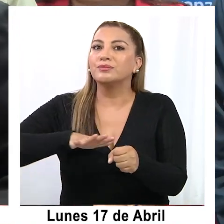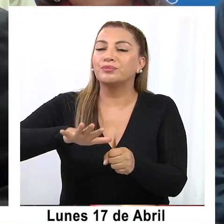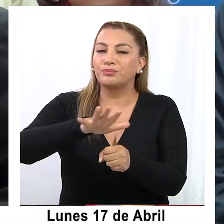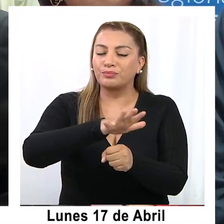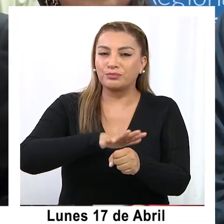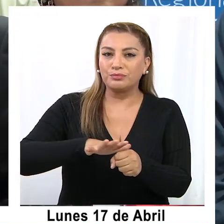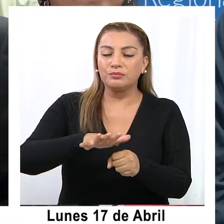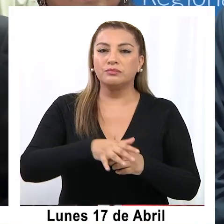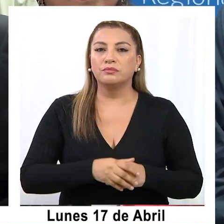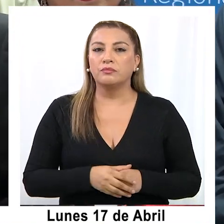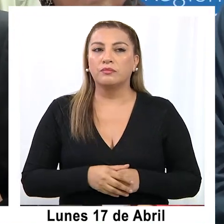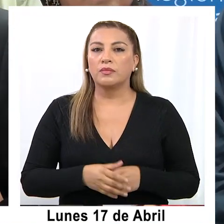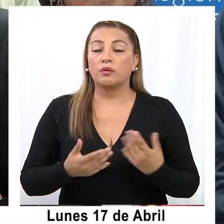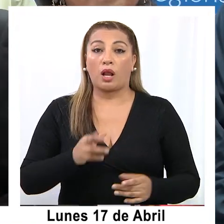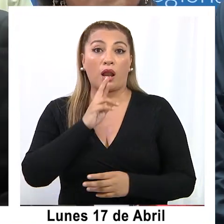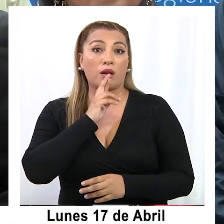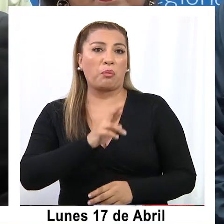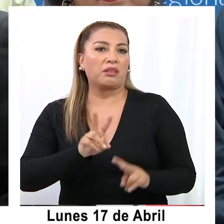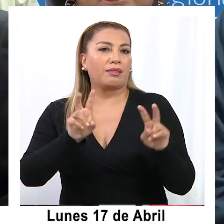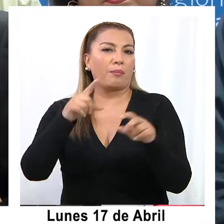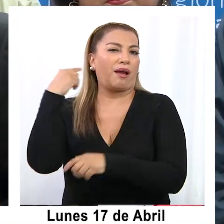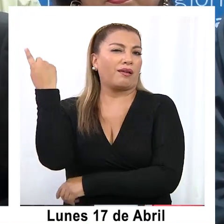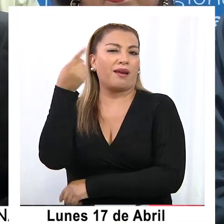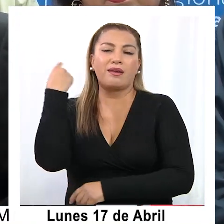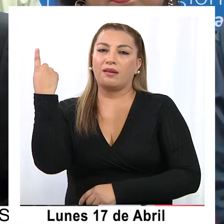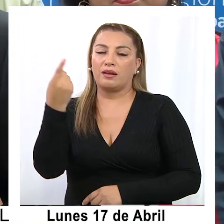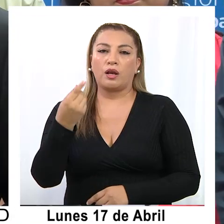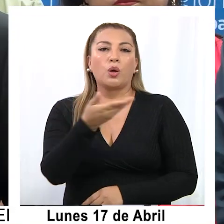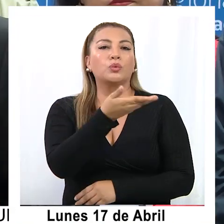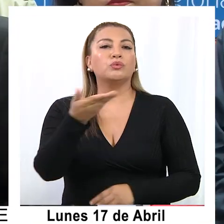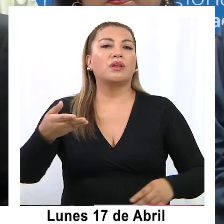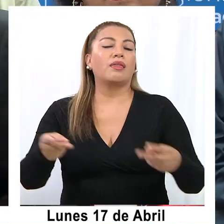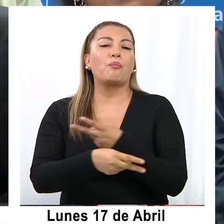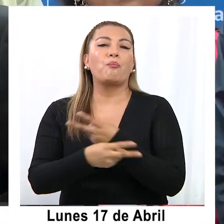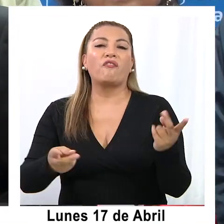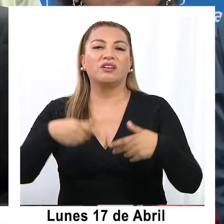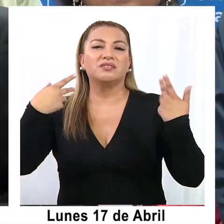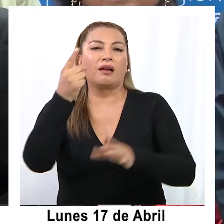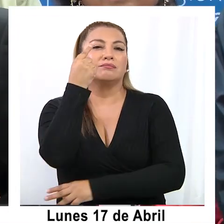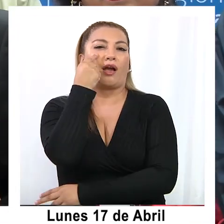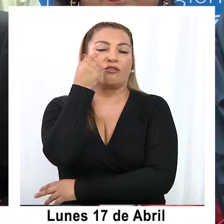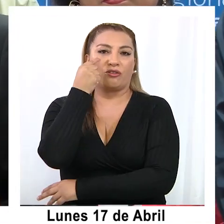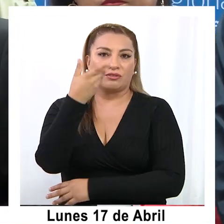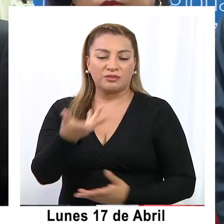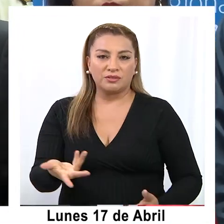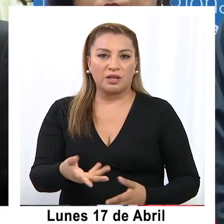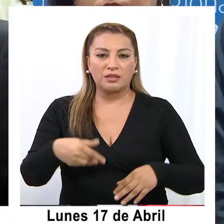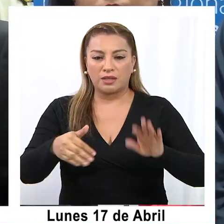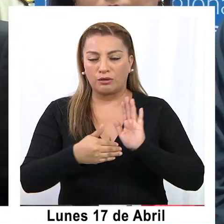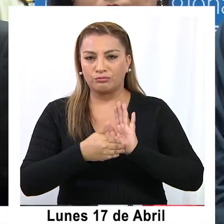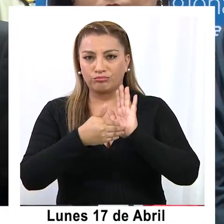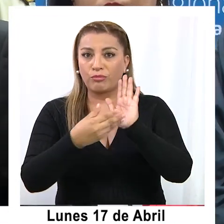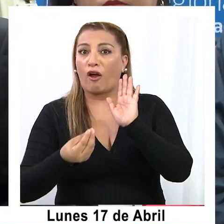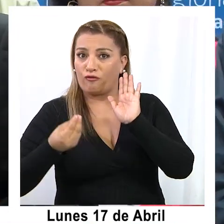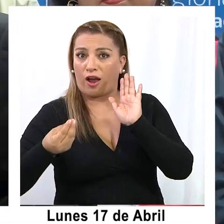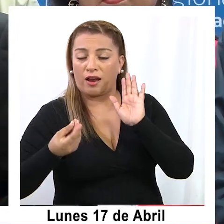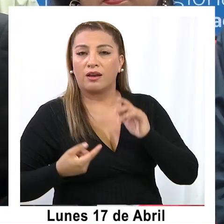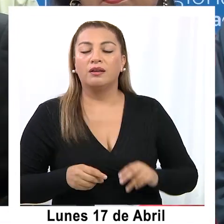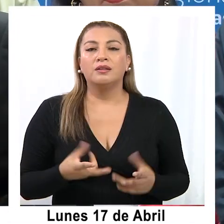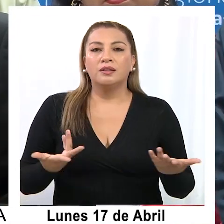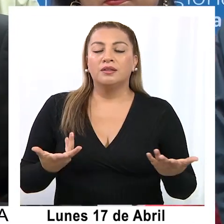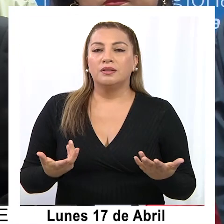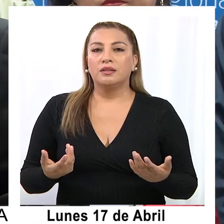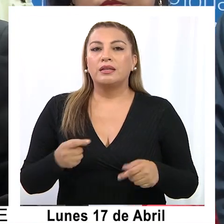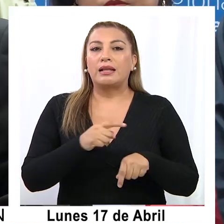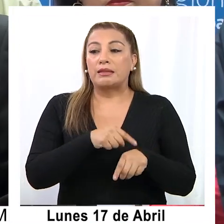cuyos resultados, en términos generales, son de conocimiento público y que fueron bastante buenos en el tiempo